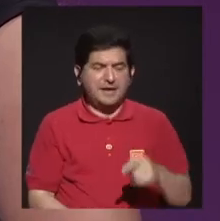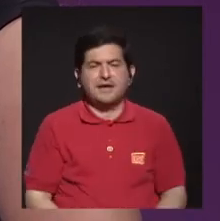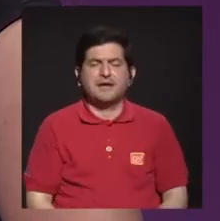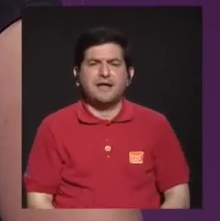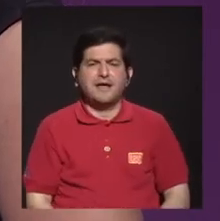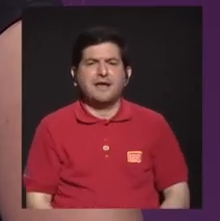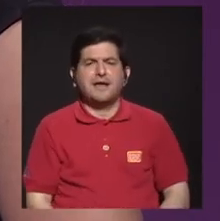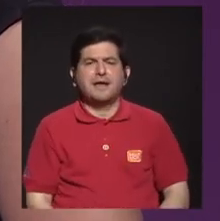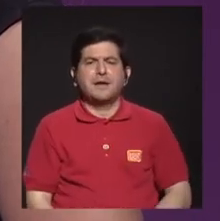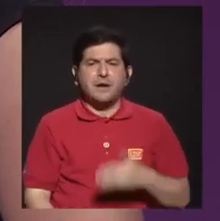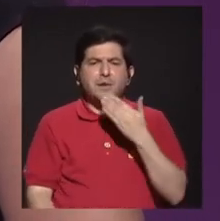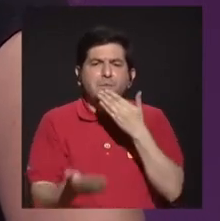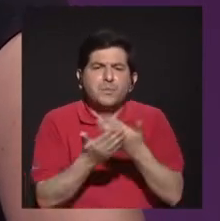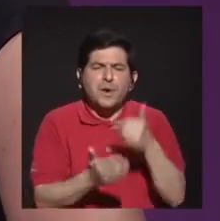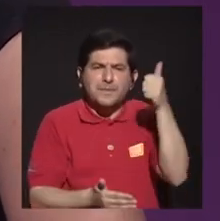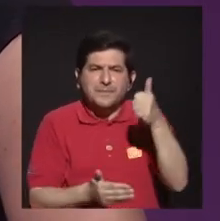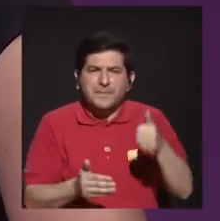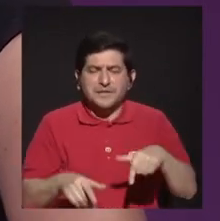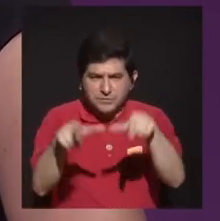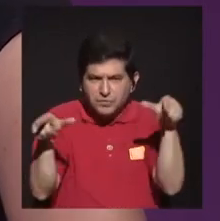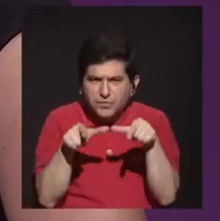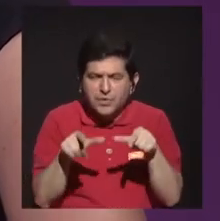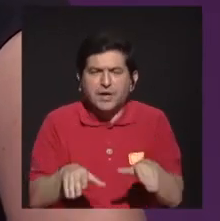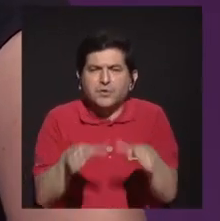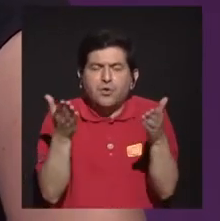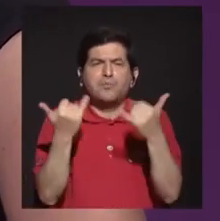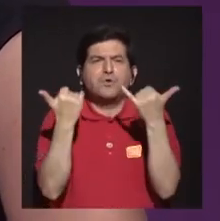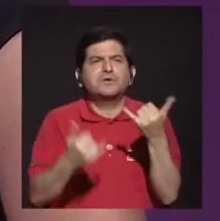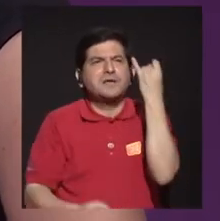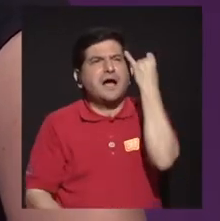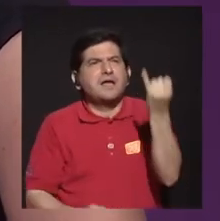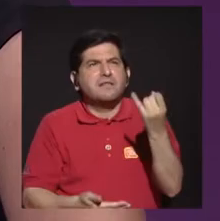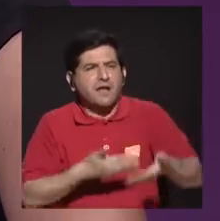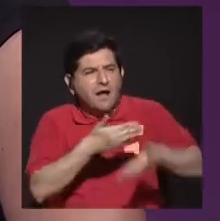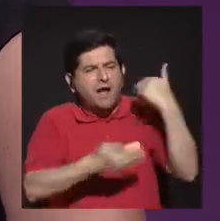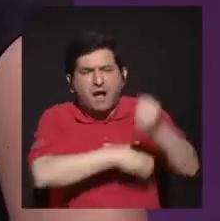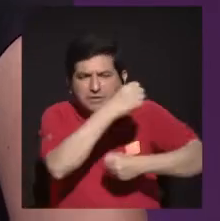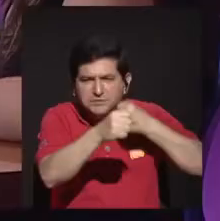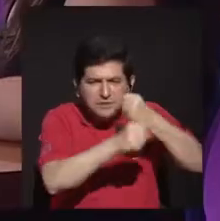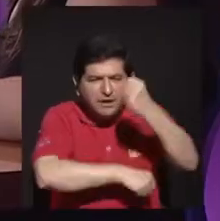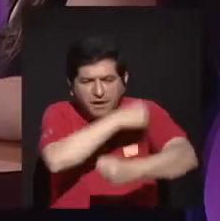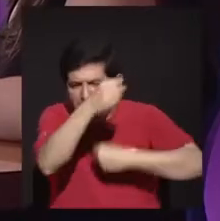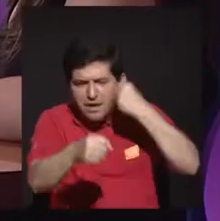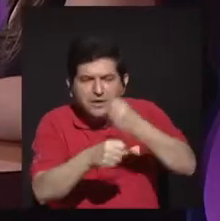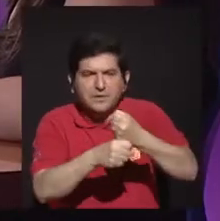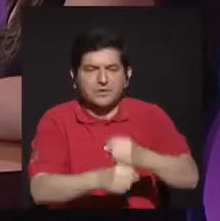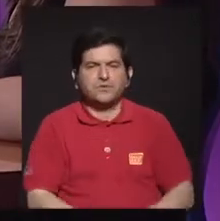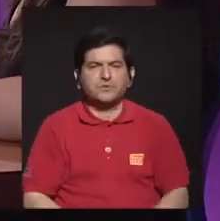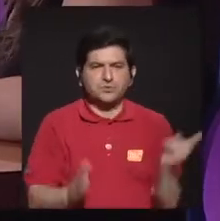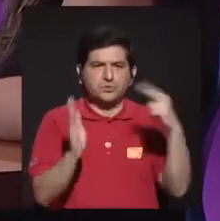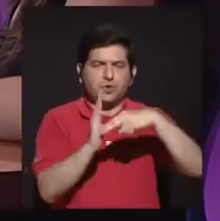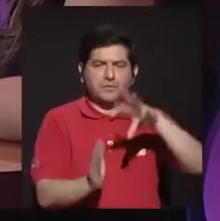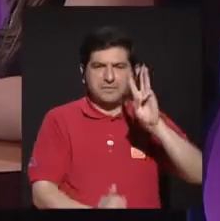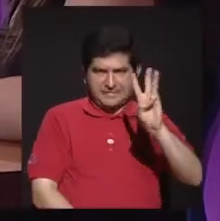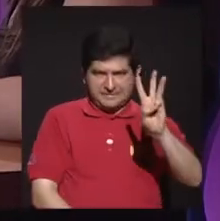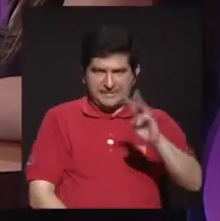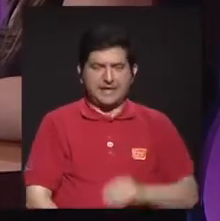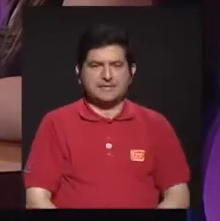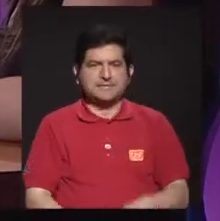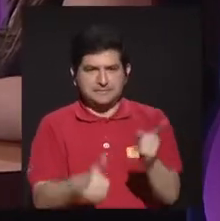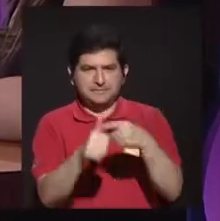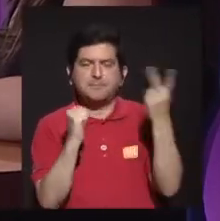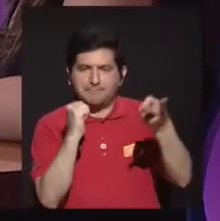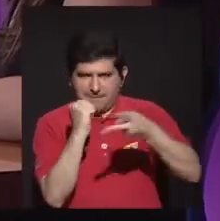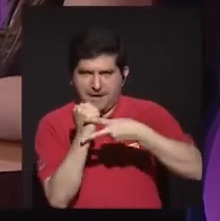Pastor. Bueno, fue una iniciativa ya de hace varios años. En el 2006 fue la